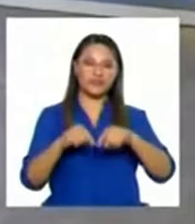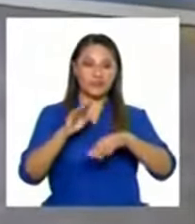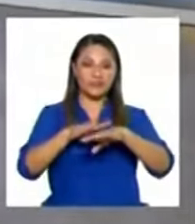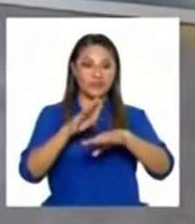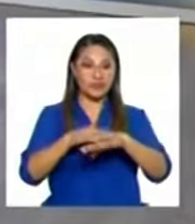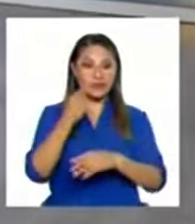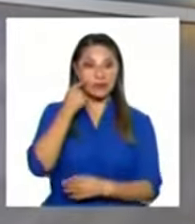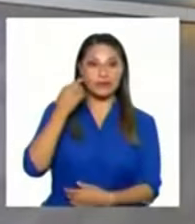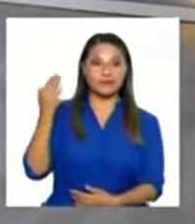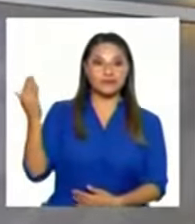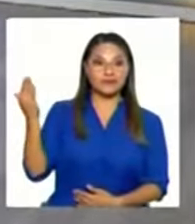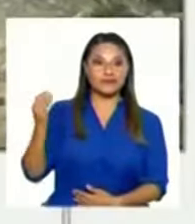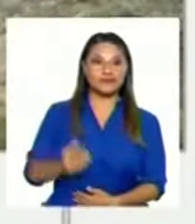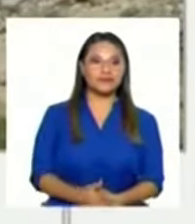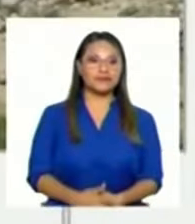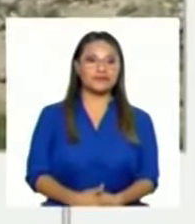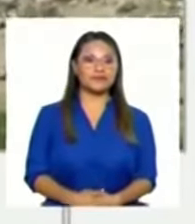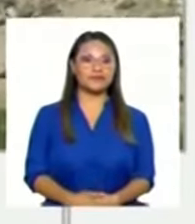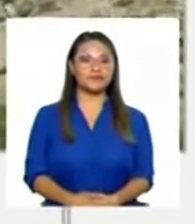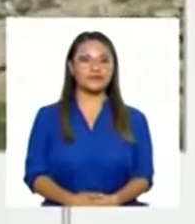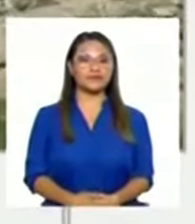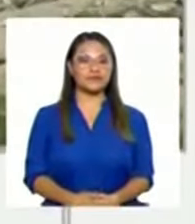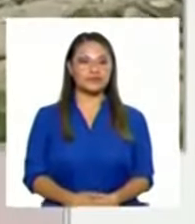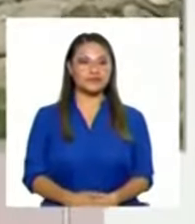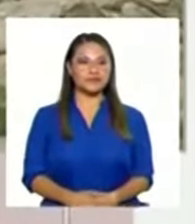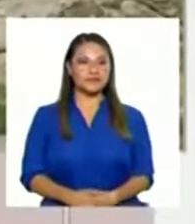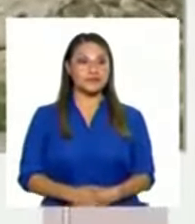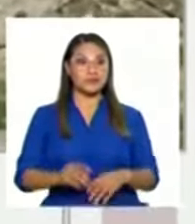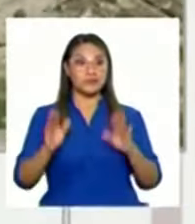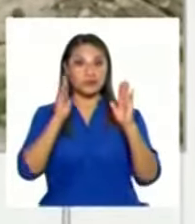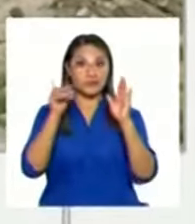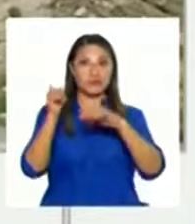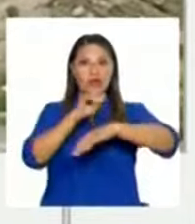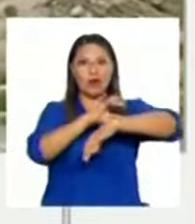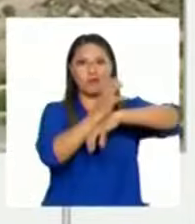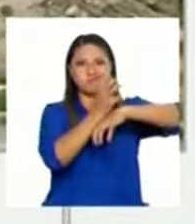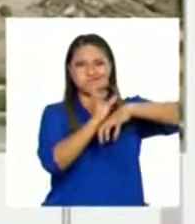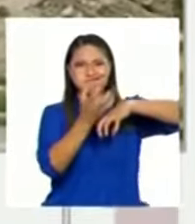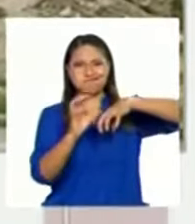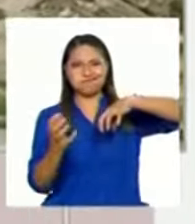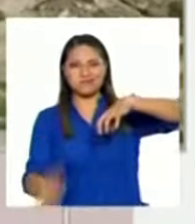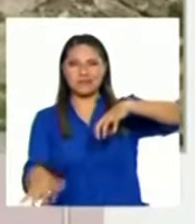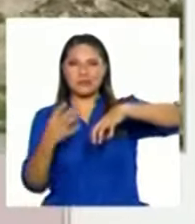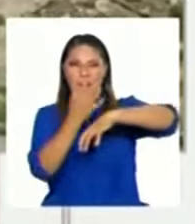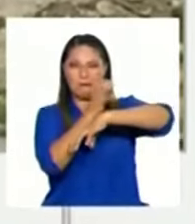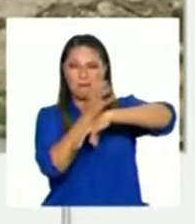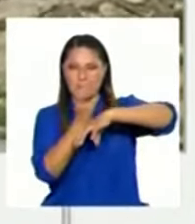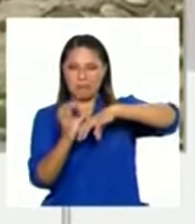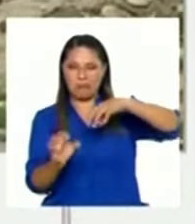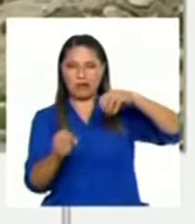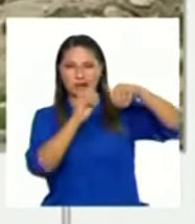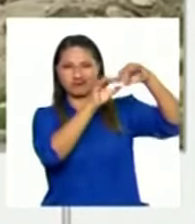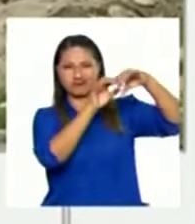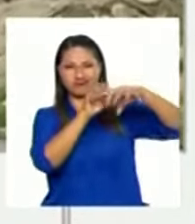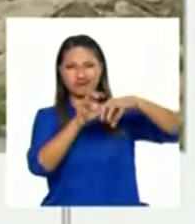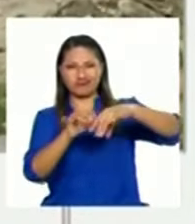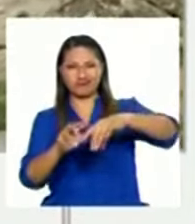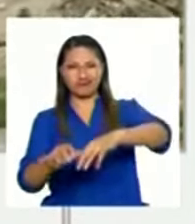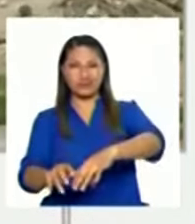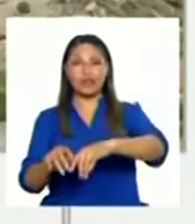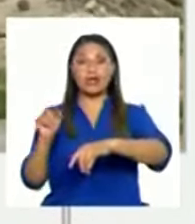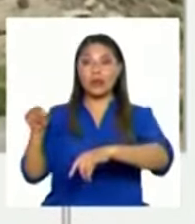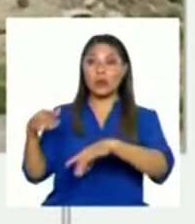mire lo que le vamos a mostrar, porque precisamente estas imágenes impactantes corresponden a